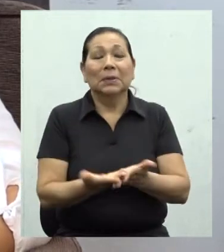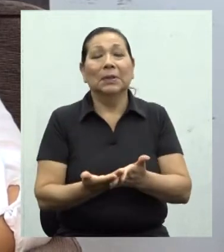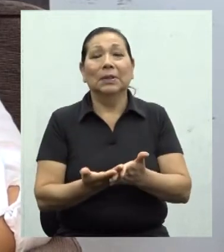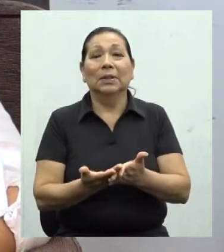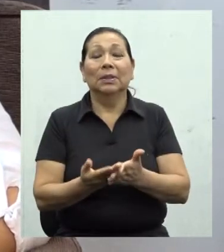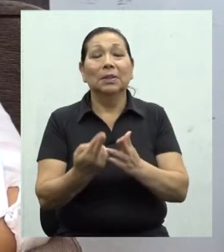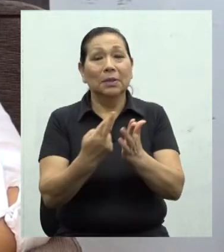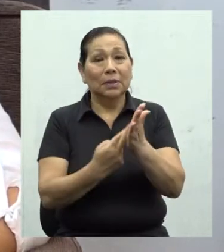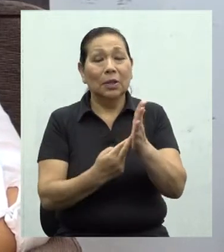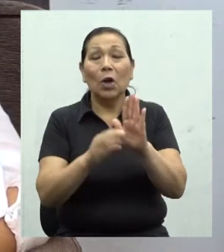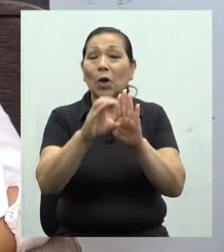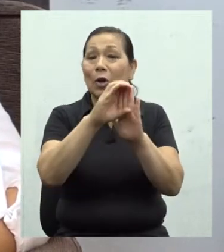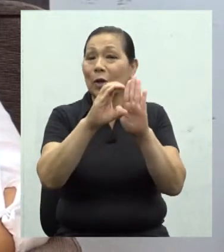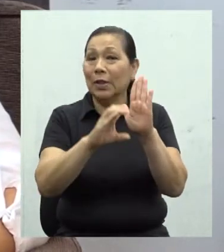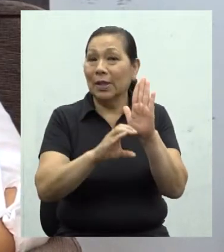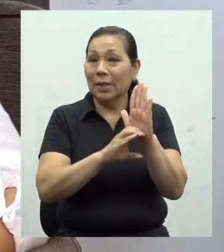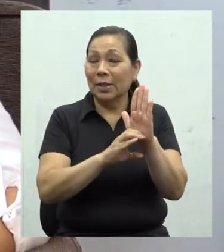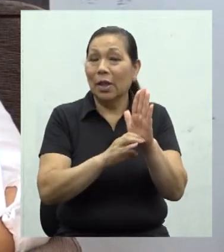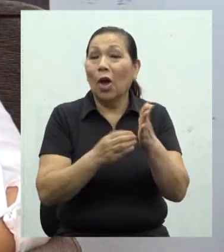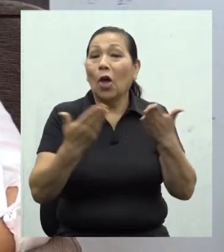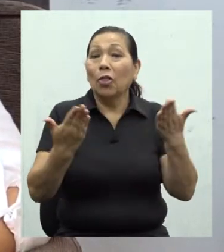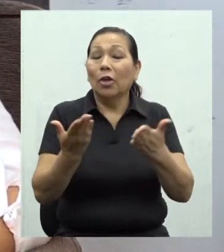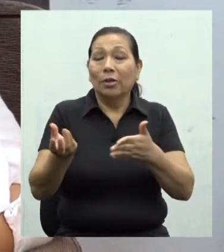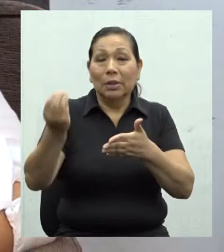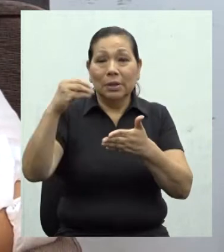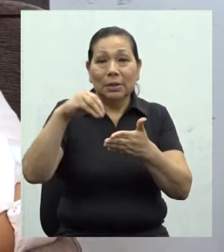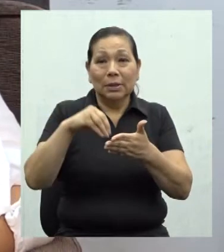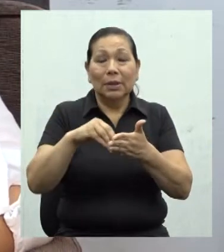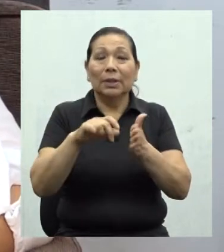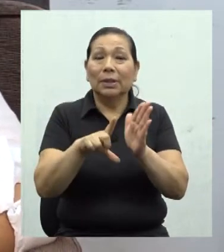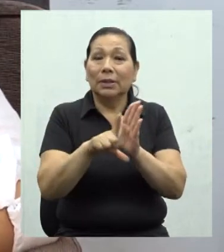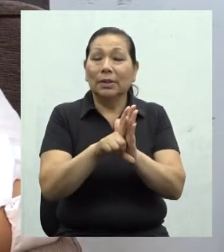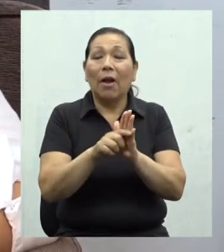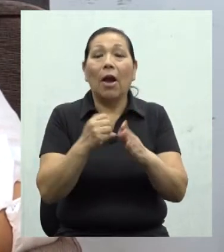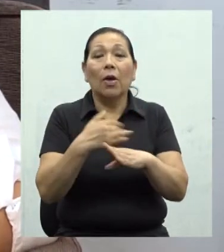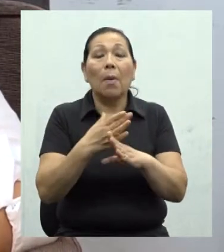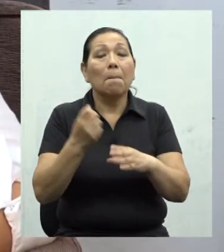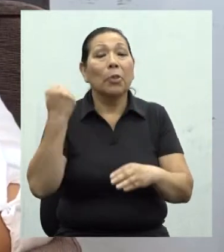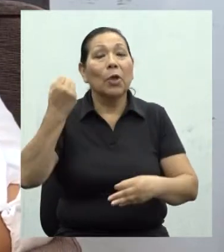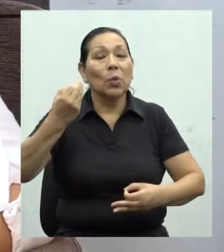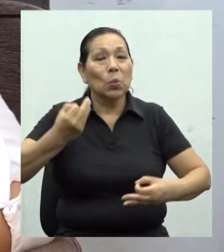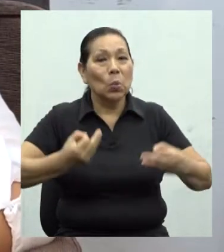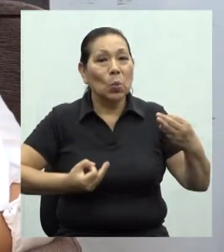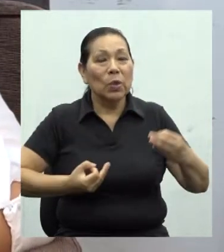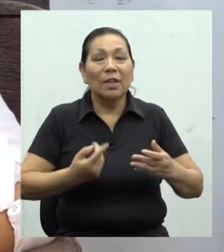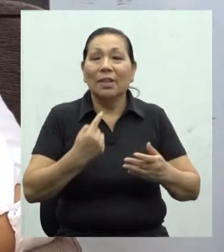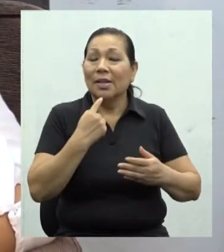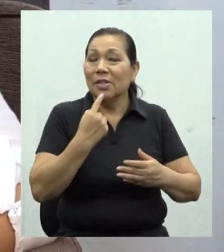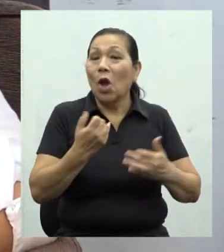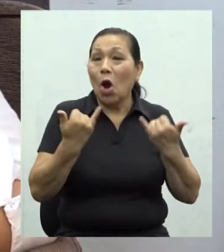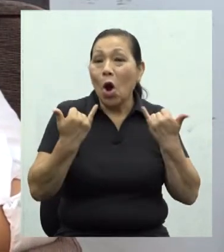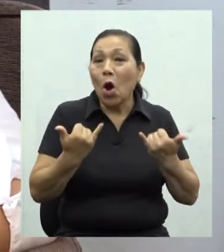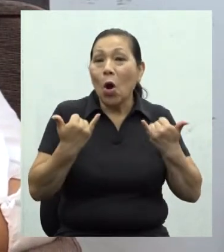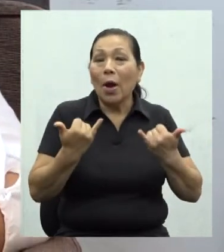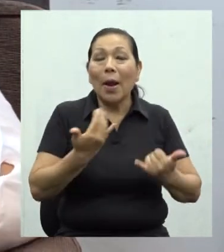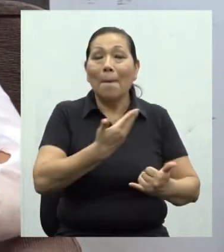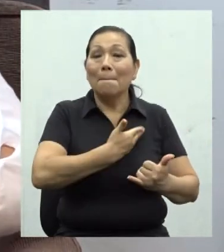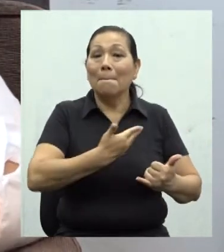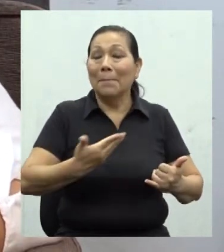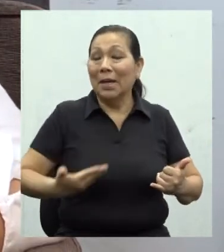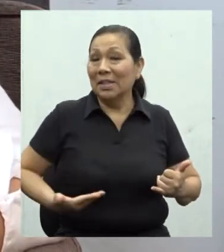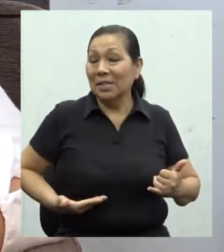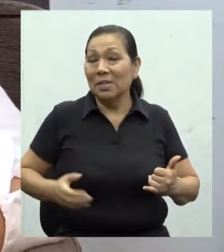una reforma a la Constitución en donde se incluía como el legitimado activo al Poder Judicial. Es decir, hoy el presidente